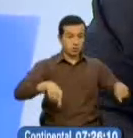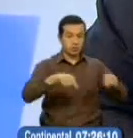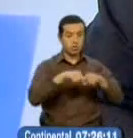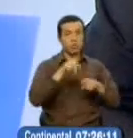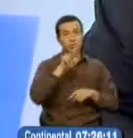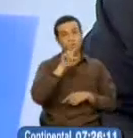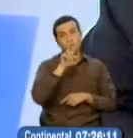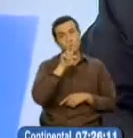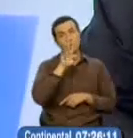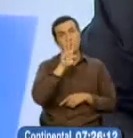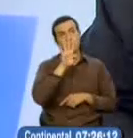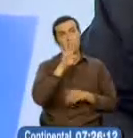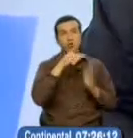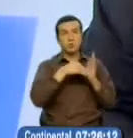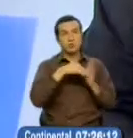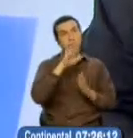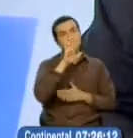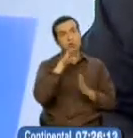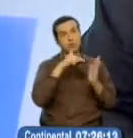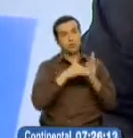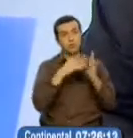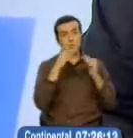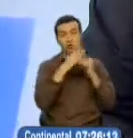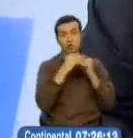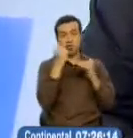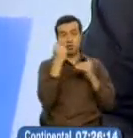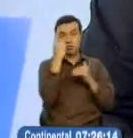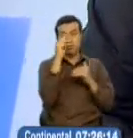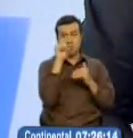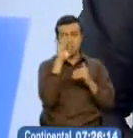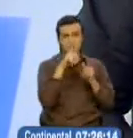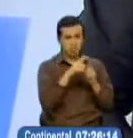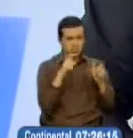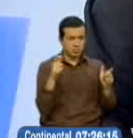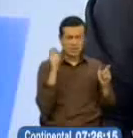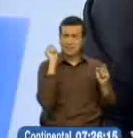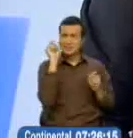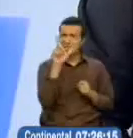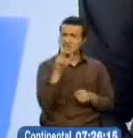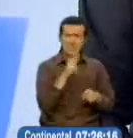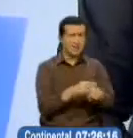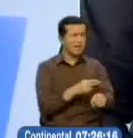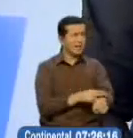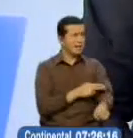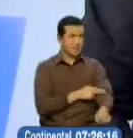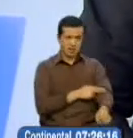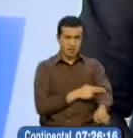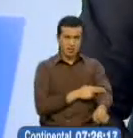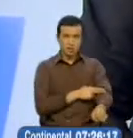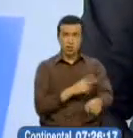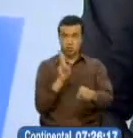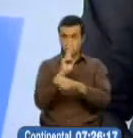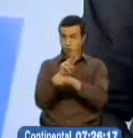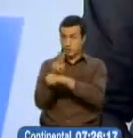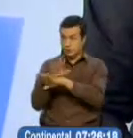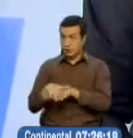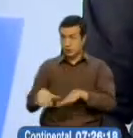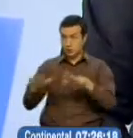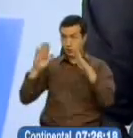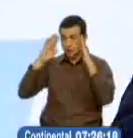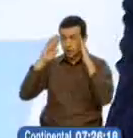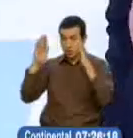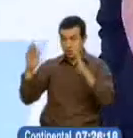los 4, 5 mil, 6 mil dólares el metro cuadrado, lo cual me parece una barbaridad. ¿Va a intervenir la supervivencia en ese sentido?